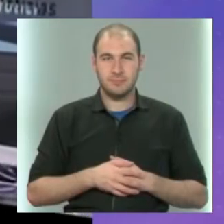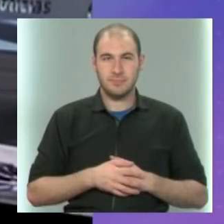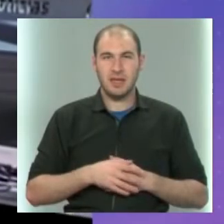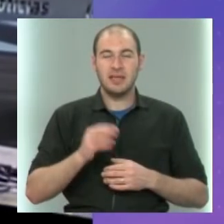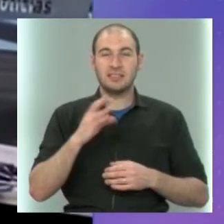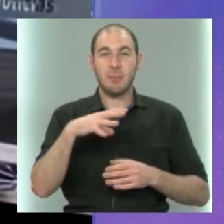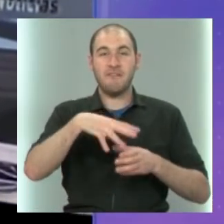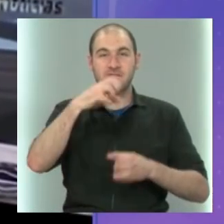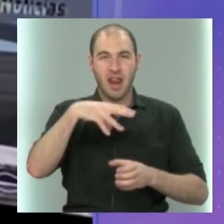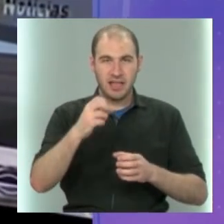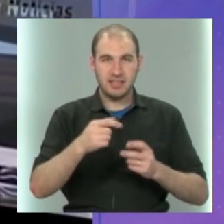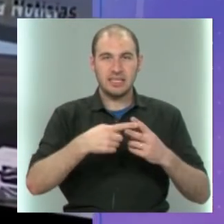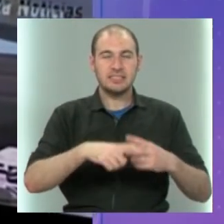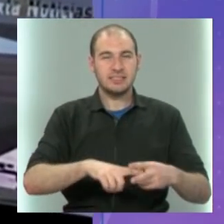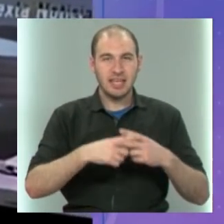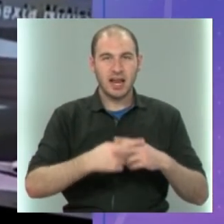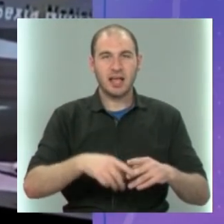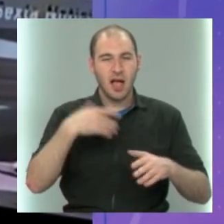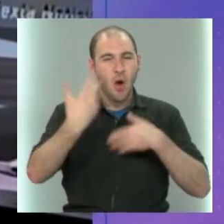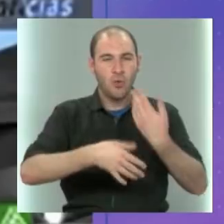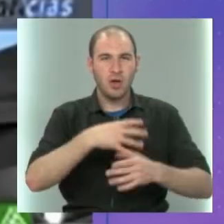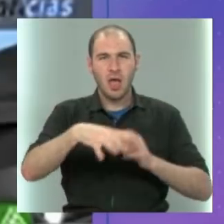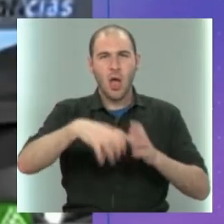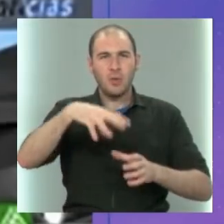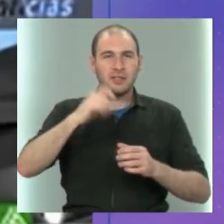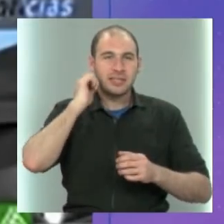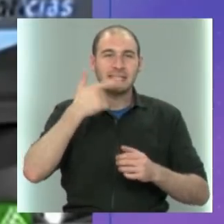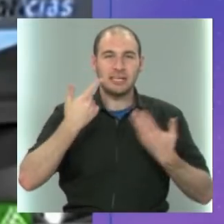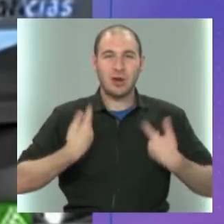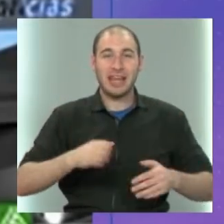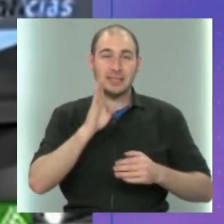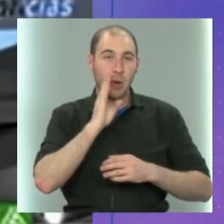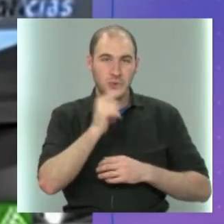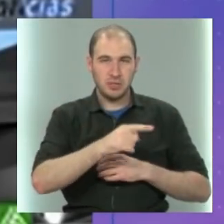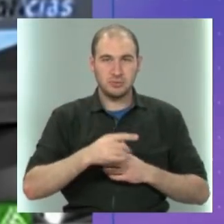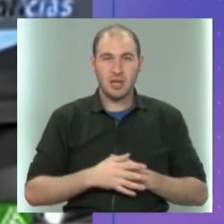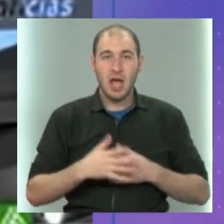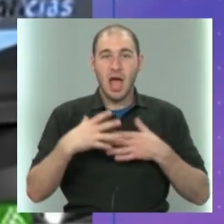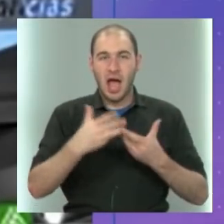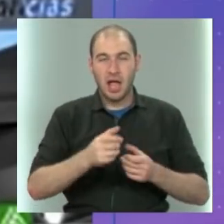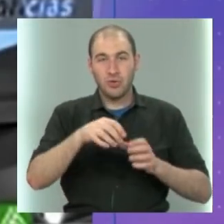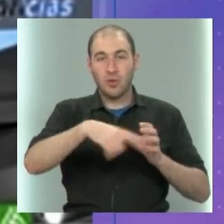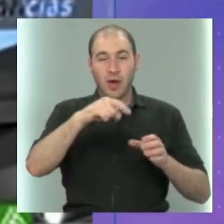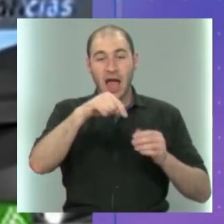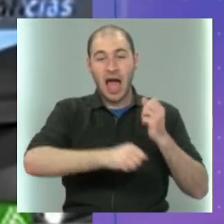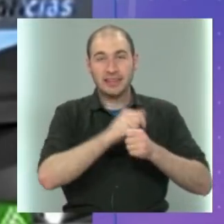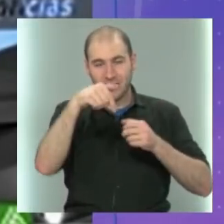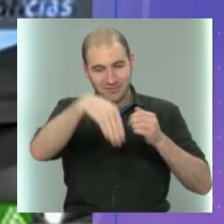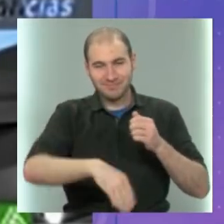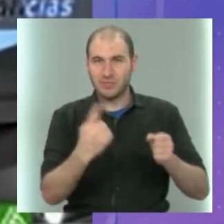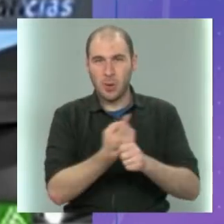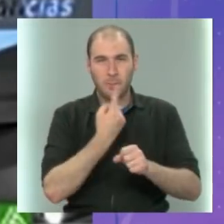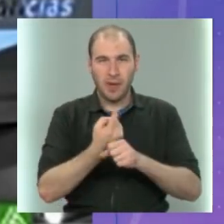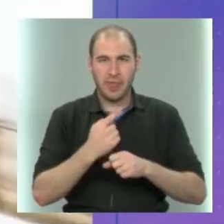Se llama fracking y es una técnica que está revolucionando la explotación de gas natural en Estados Unidos. Permite explotar yacimientos hasta ahora